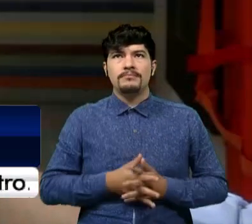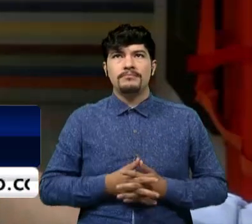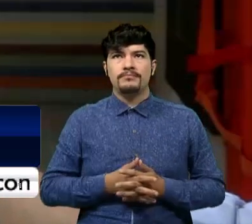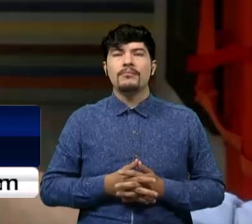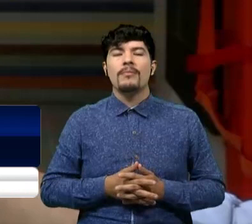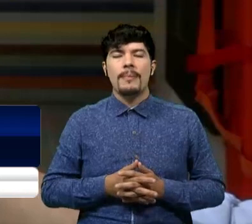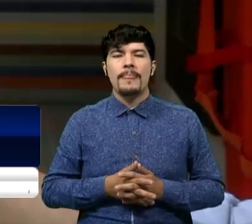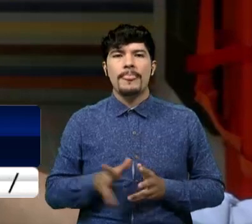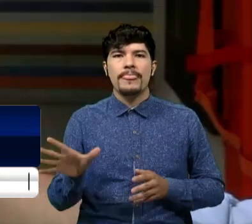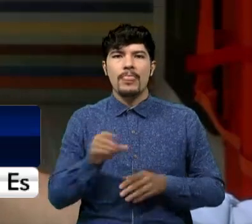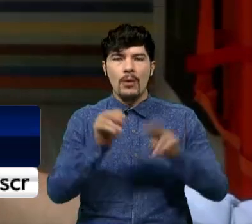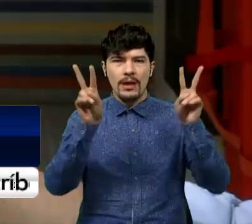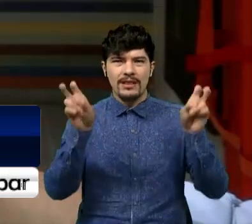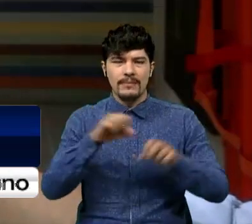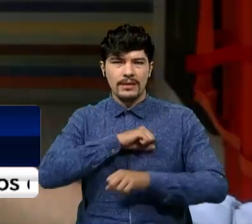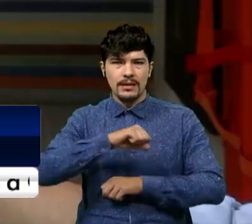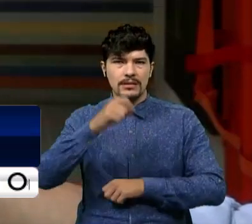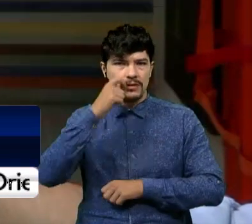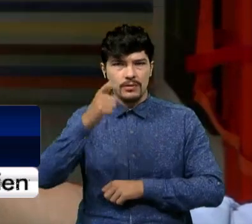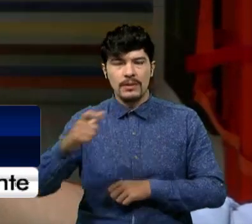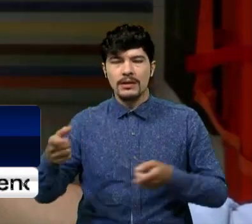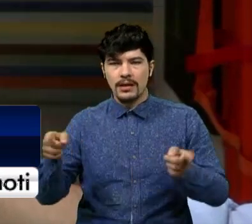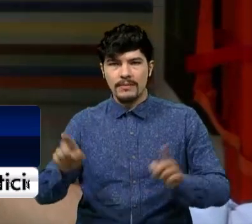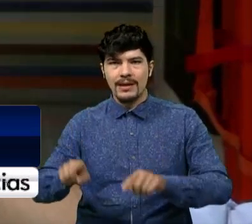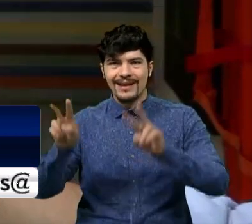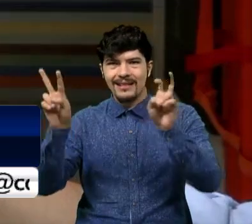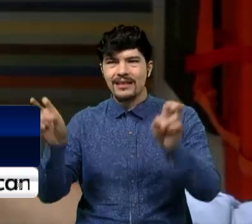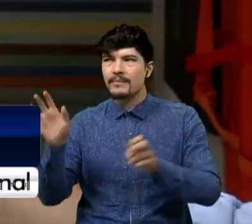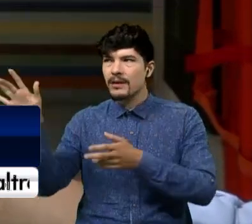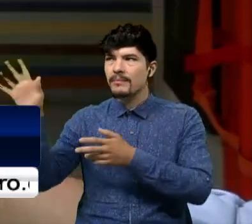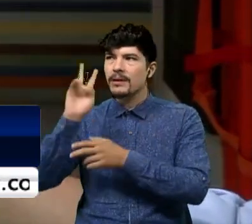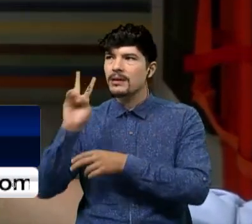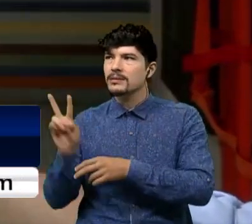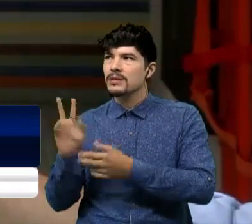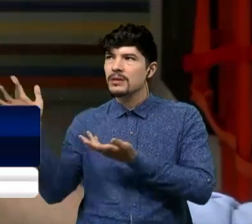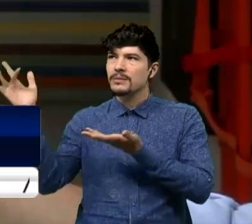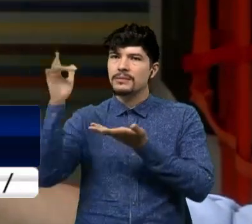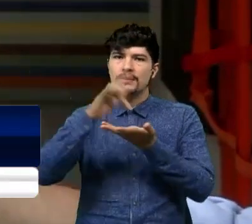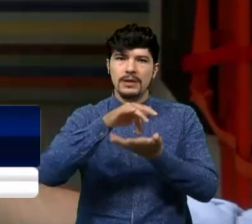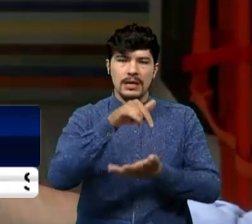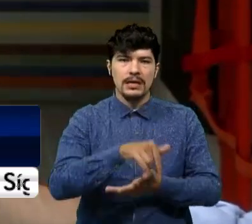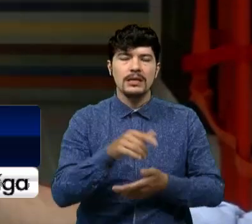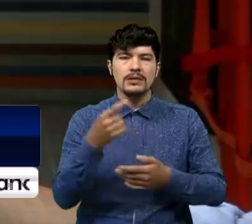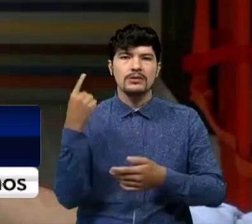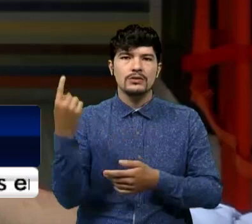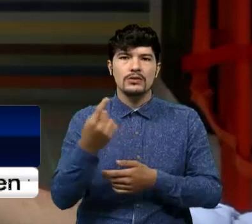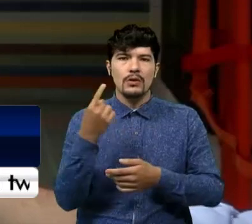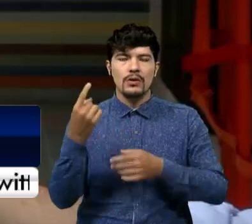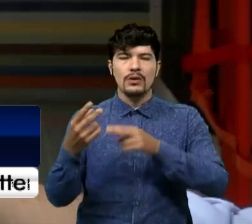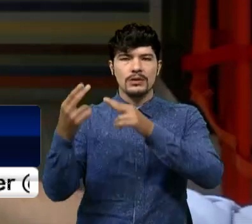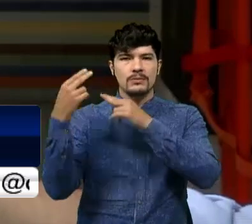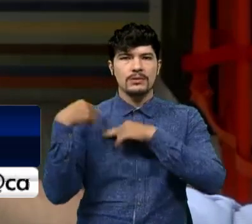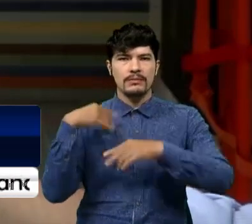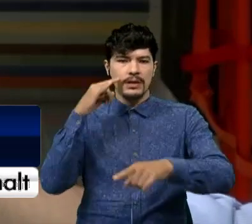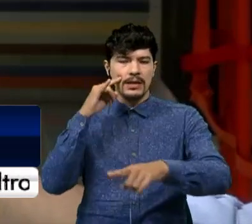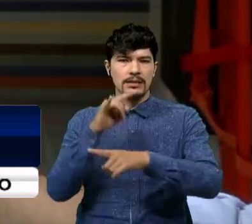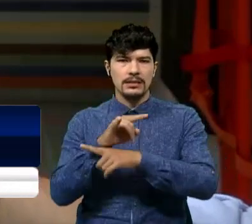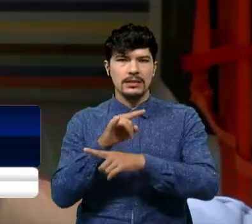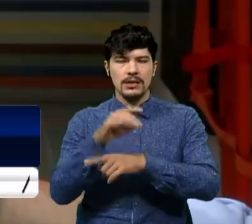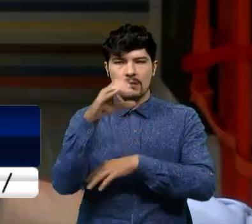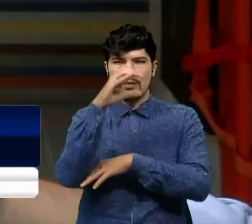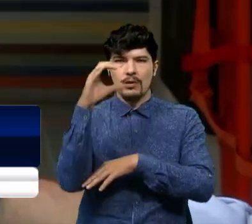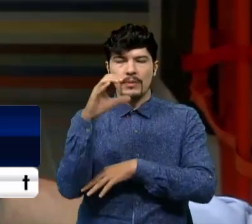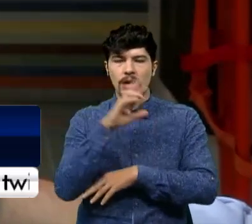derechos humanos. Evidentemente el tema migratorio es algo que solamente compete a la Cancillería colombiana definir. Nosotros